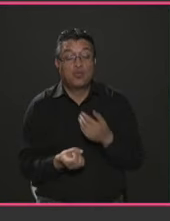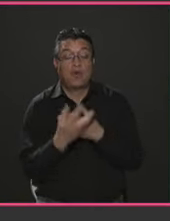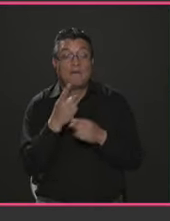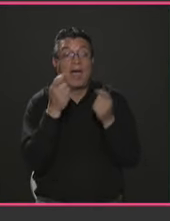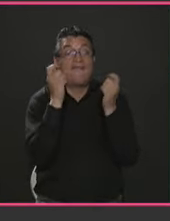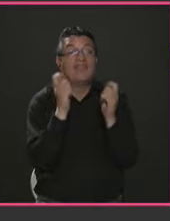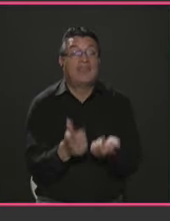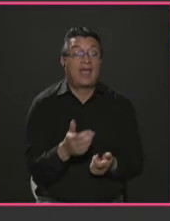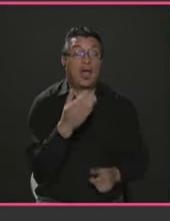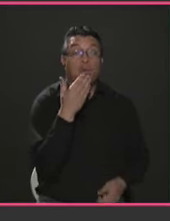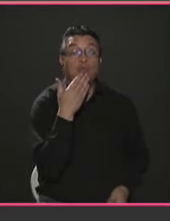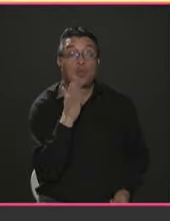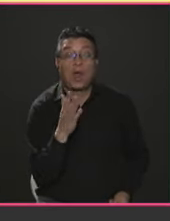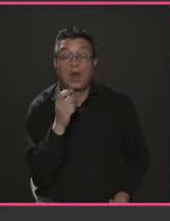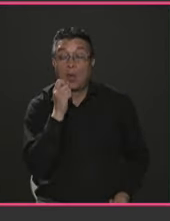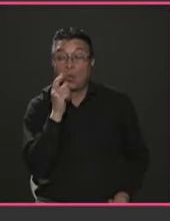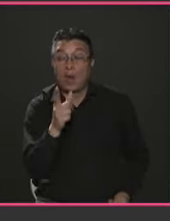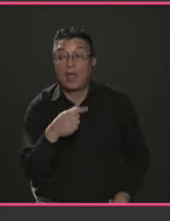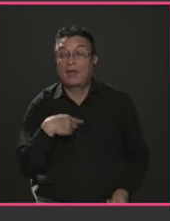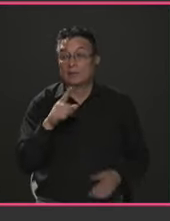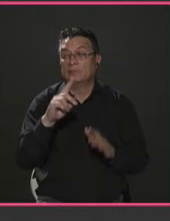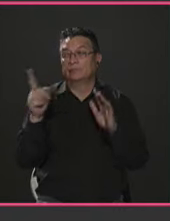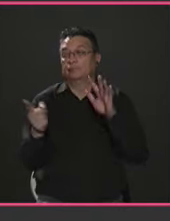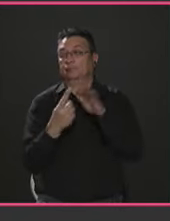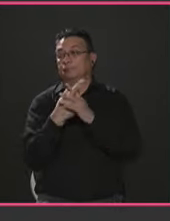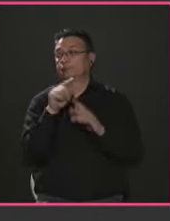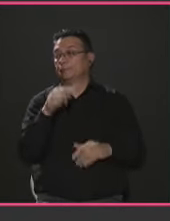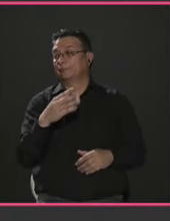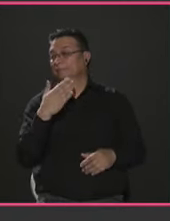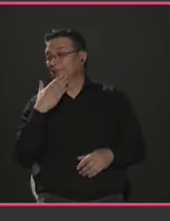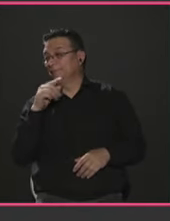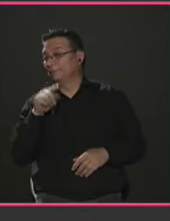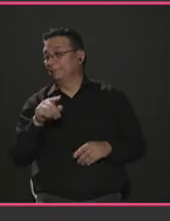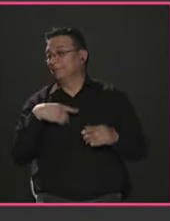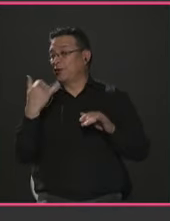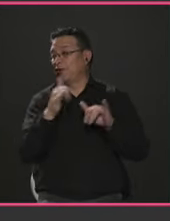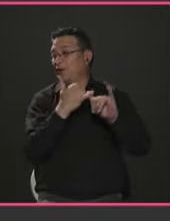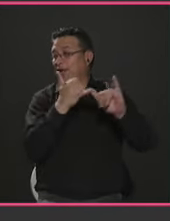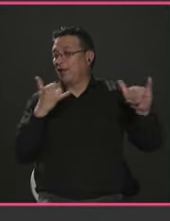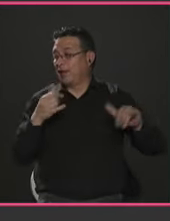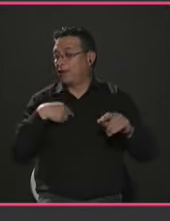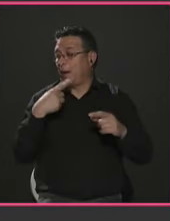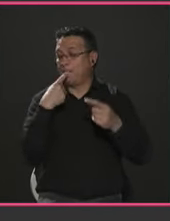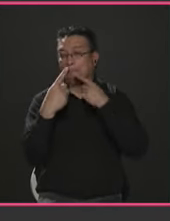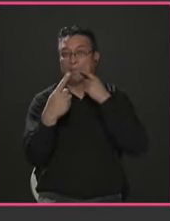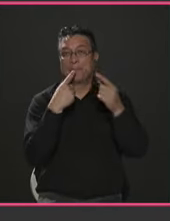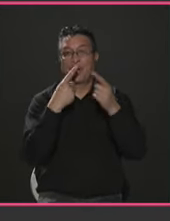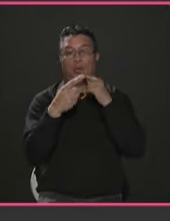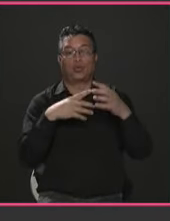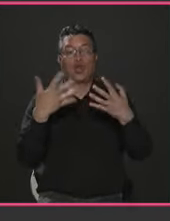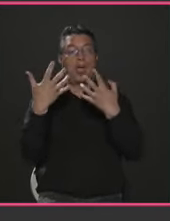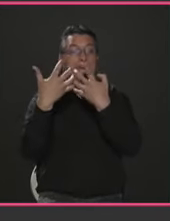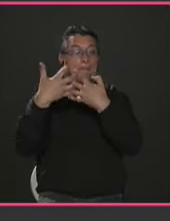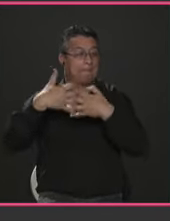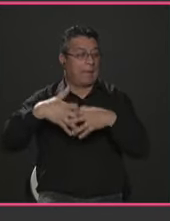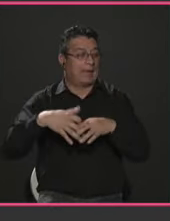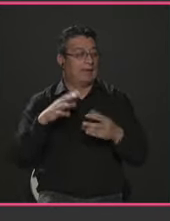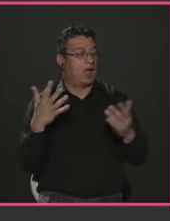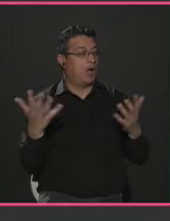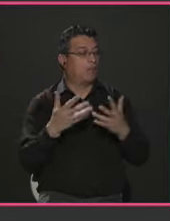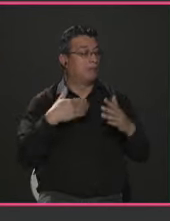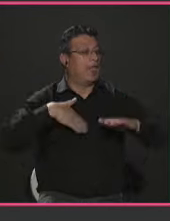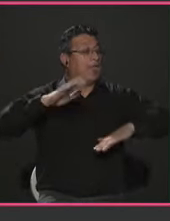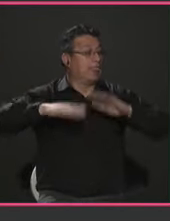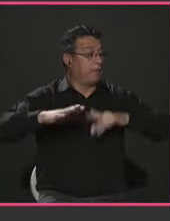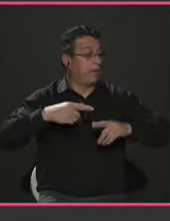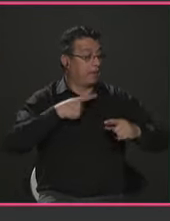fíjense por ejemplo empiezan aparecer lo que se llama en inglés los PR engineer o sea los ingenieros que están a cargo de preguntarle a la máquina porque dependiendo